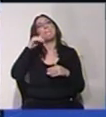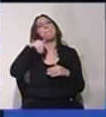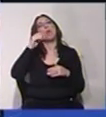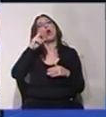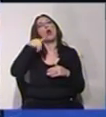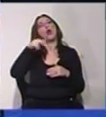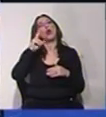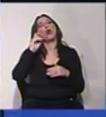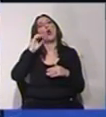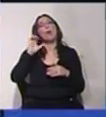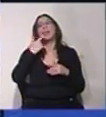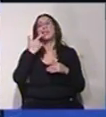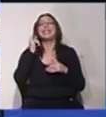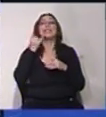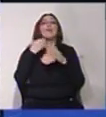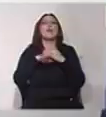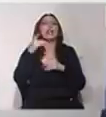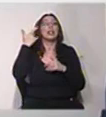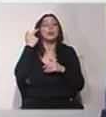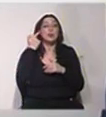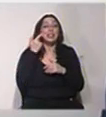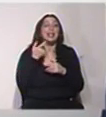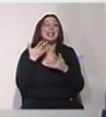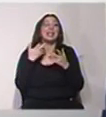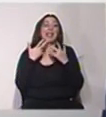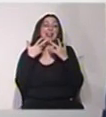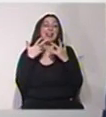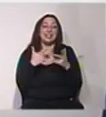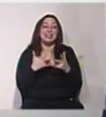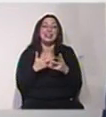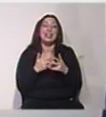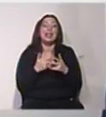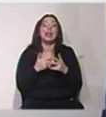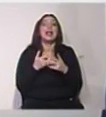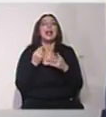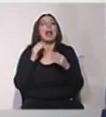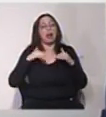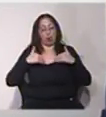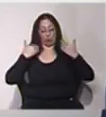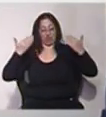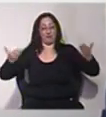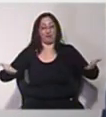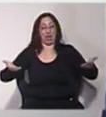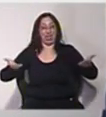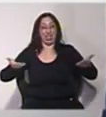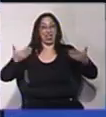hubiera sido un suicidio lo de ella, se refiere a lo externo y a